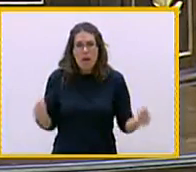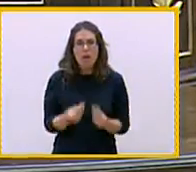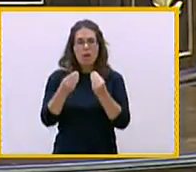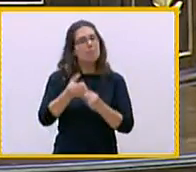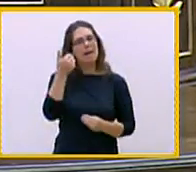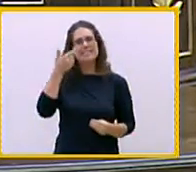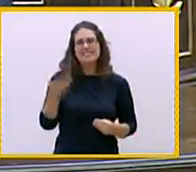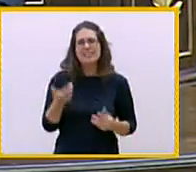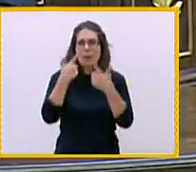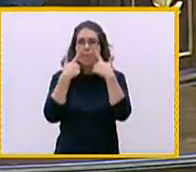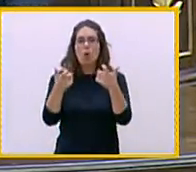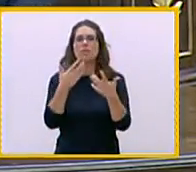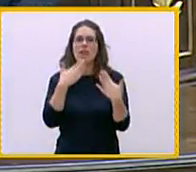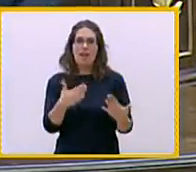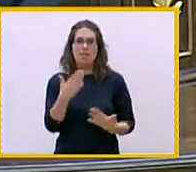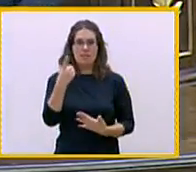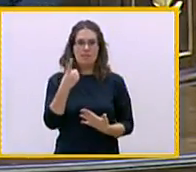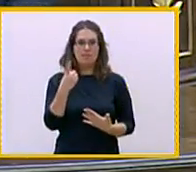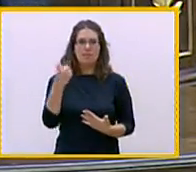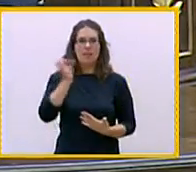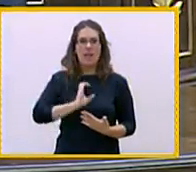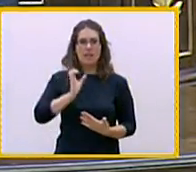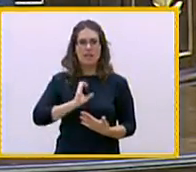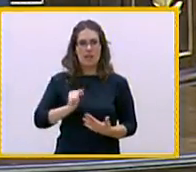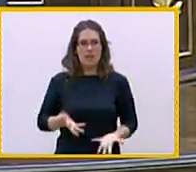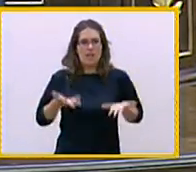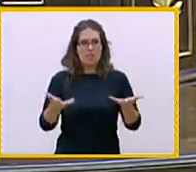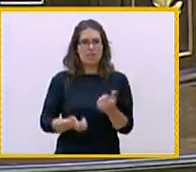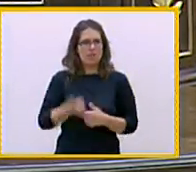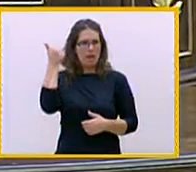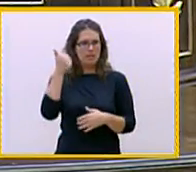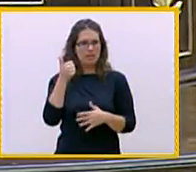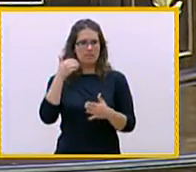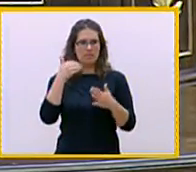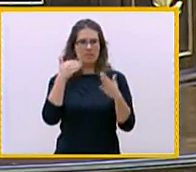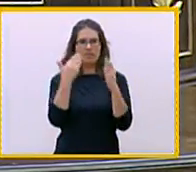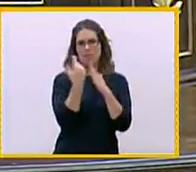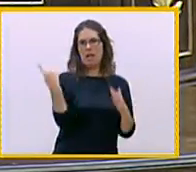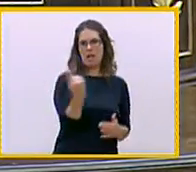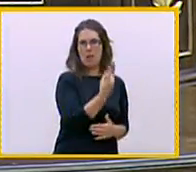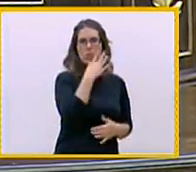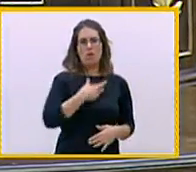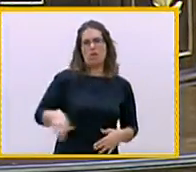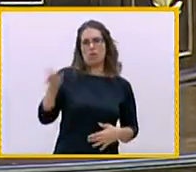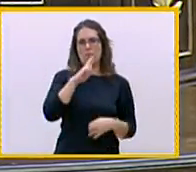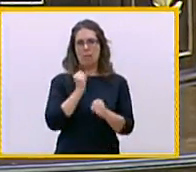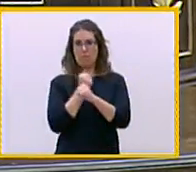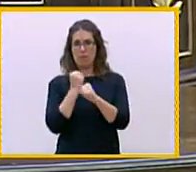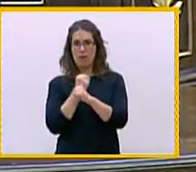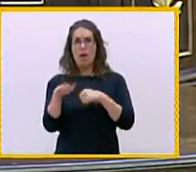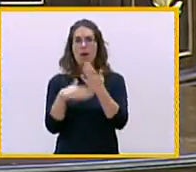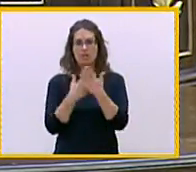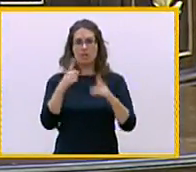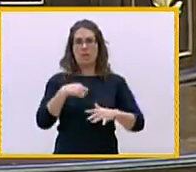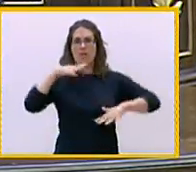vía de una mayor renta disponible de los hogares, debido a la gradual recuperación del empleo y a la moderación de la inflación, que